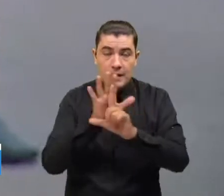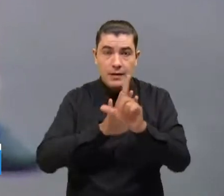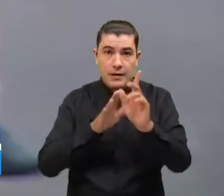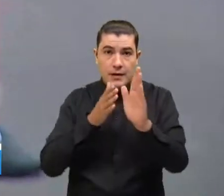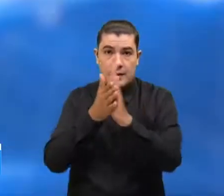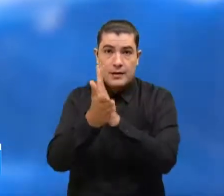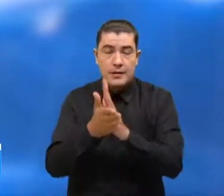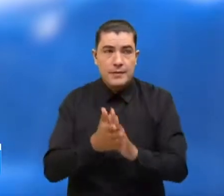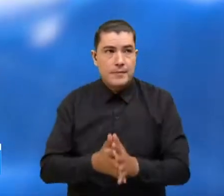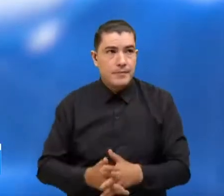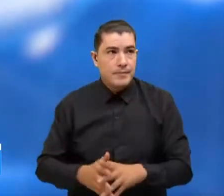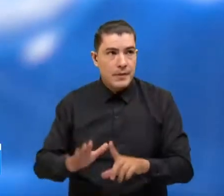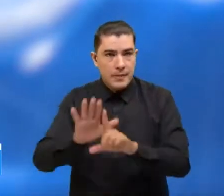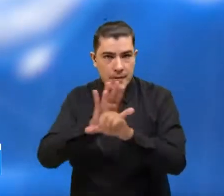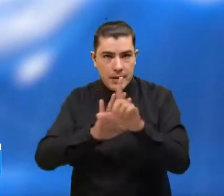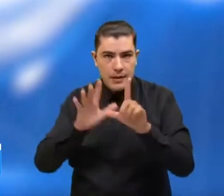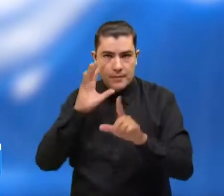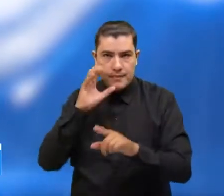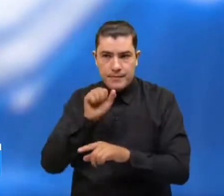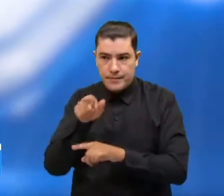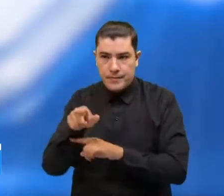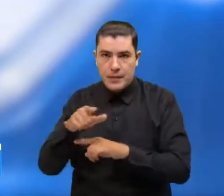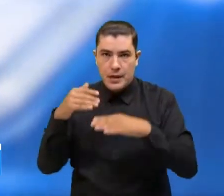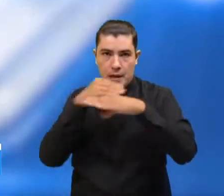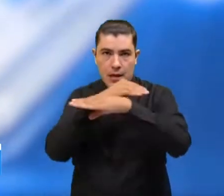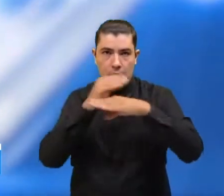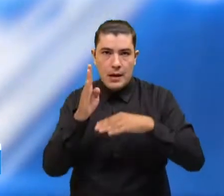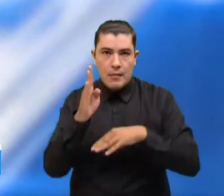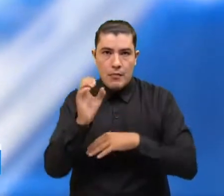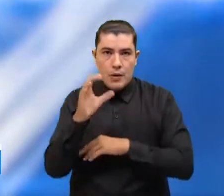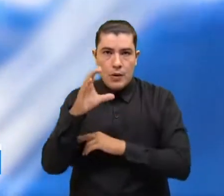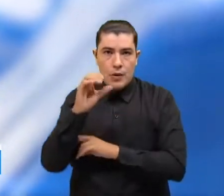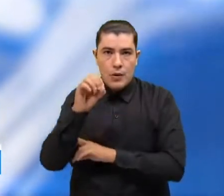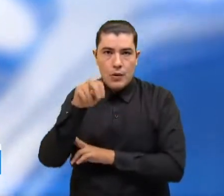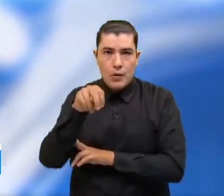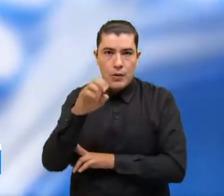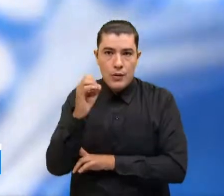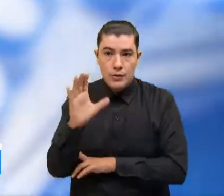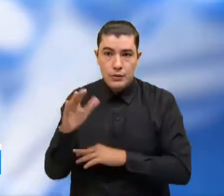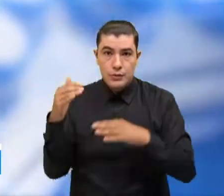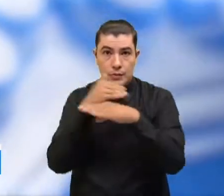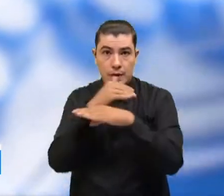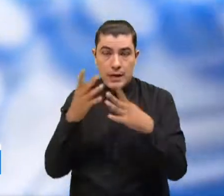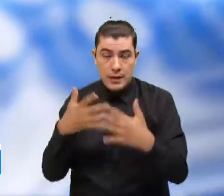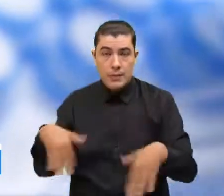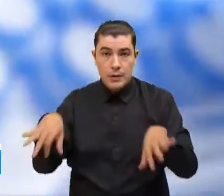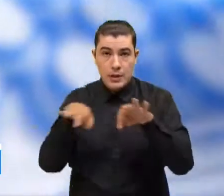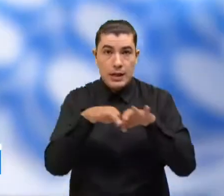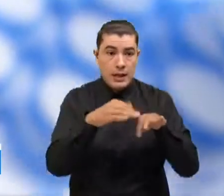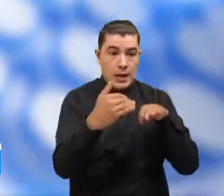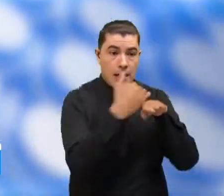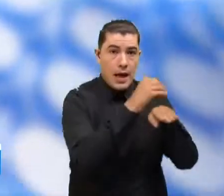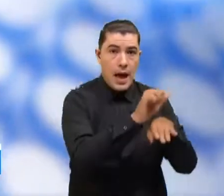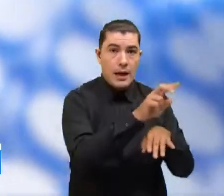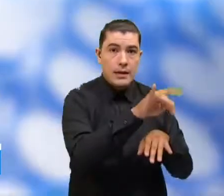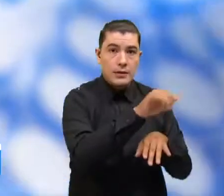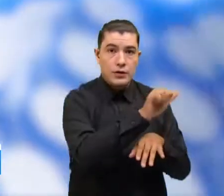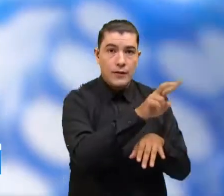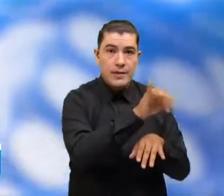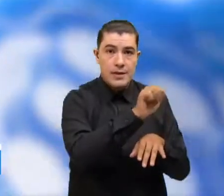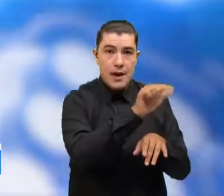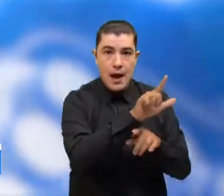este vídeo corresponde a la vía de boconó uno de los tramos más importantes que conectan los anillos viales en la ciudad de cúcuta el vídeo